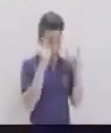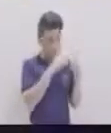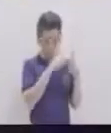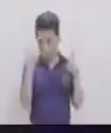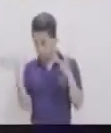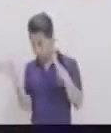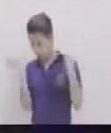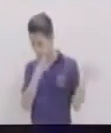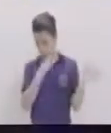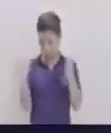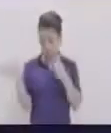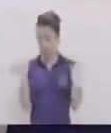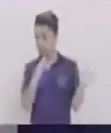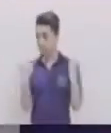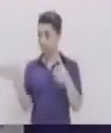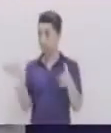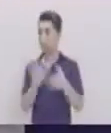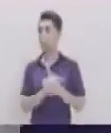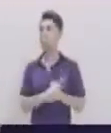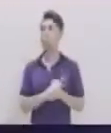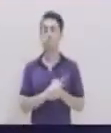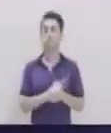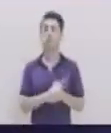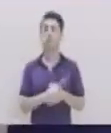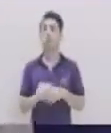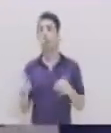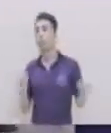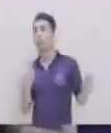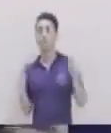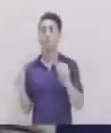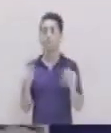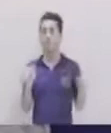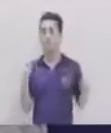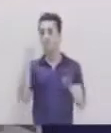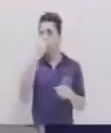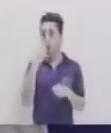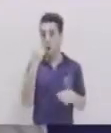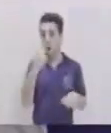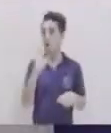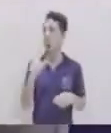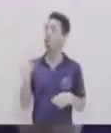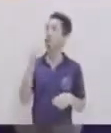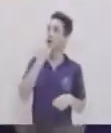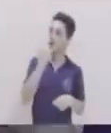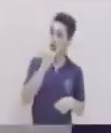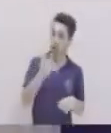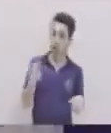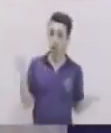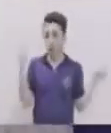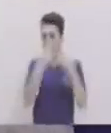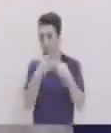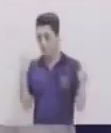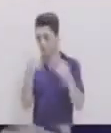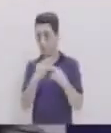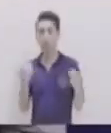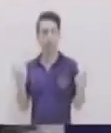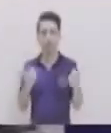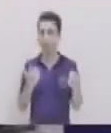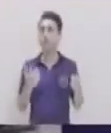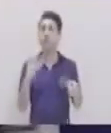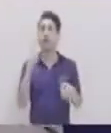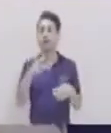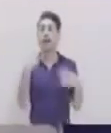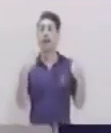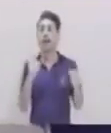a derecha. Veamos, unos movimientos oculares inadecuados, descoordinados y con saltos